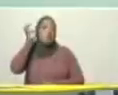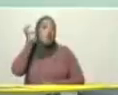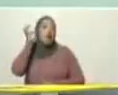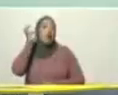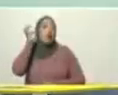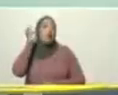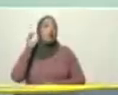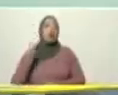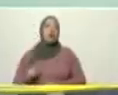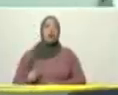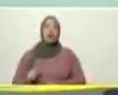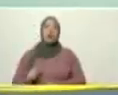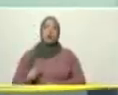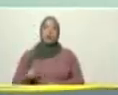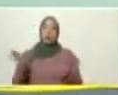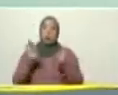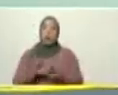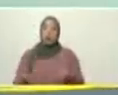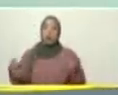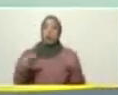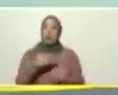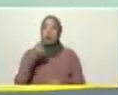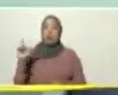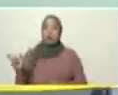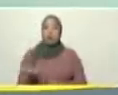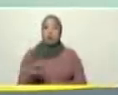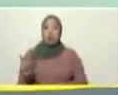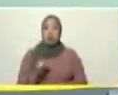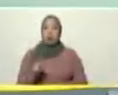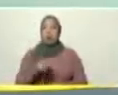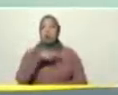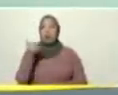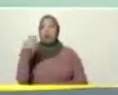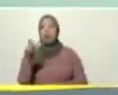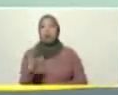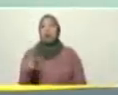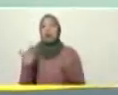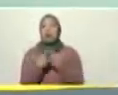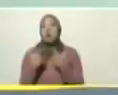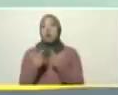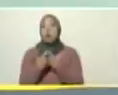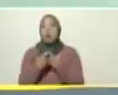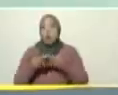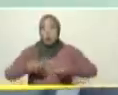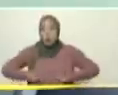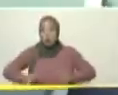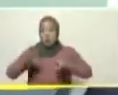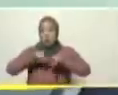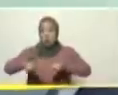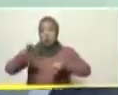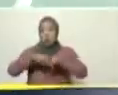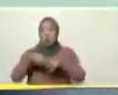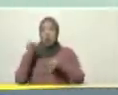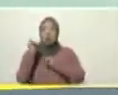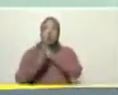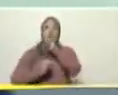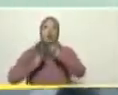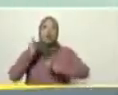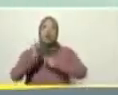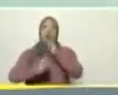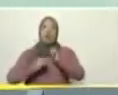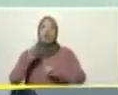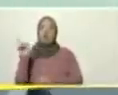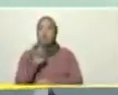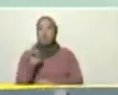repente se quejan ahora de la guerra, pero no porque esté muriendo gente en la guerra, sino que se quejan porque querían tener los niños recién nacidos. Y como hay guerra, igual los reciben